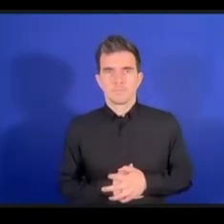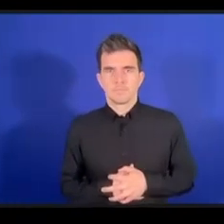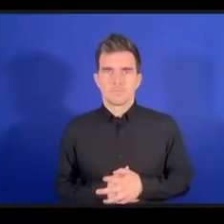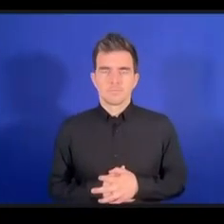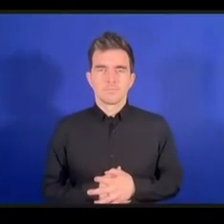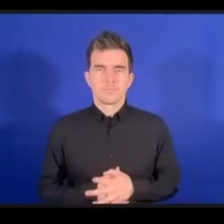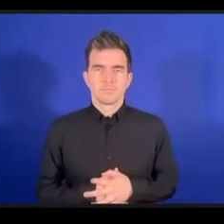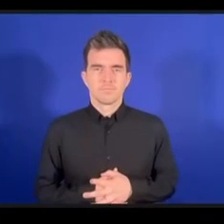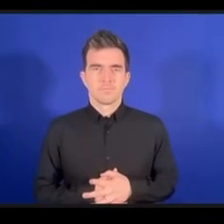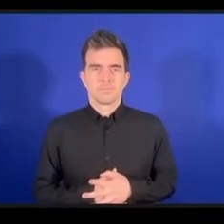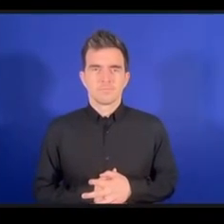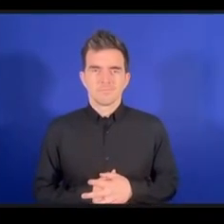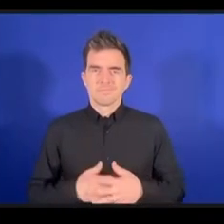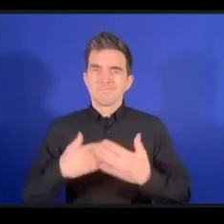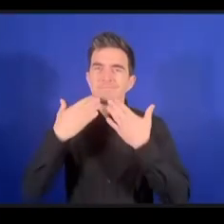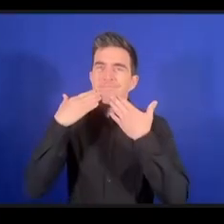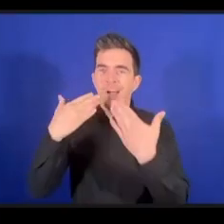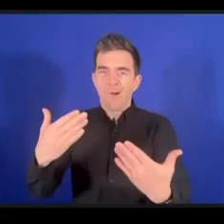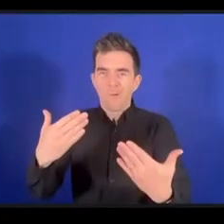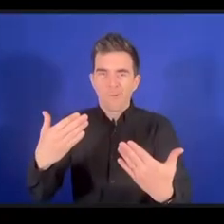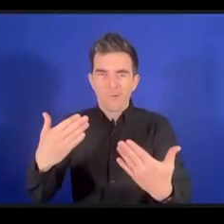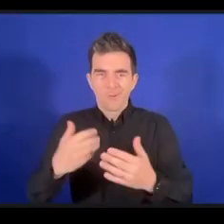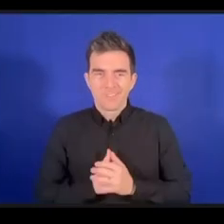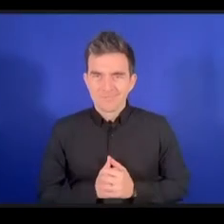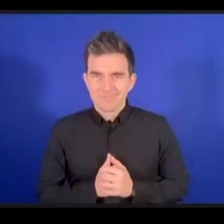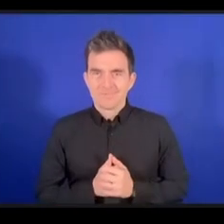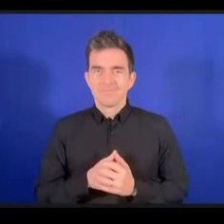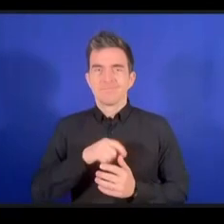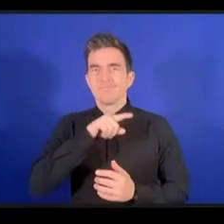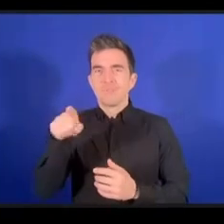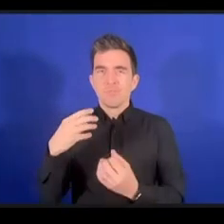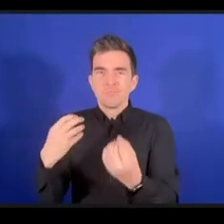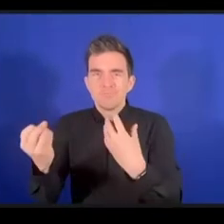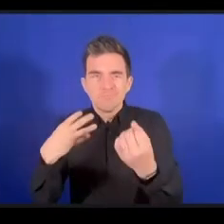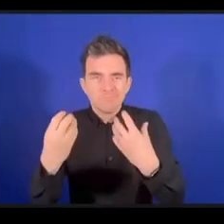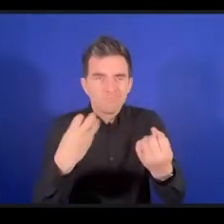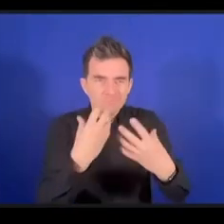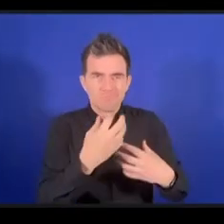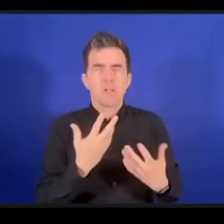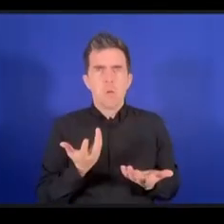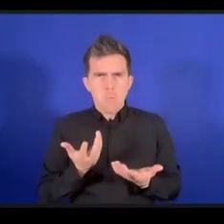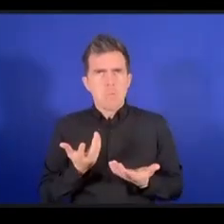escuchen Muchísimas gracias gra por sus comentarios se lo agradecemos